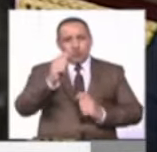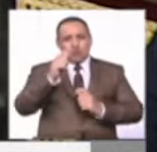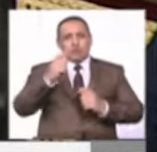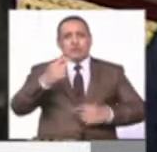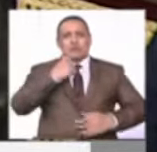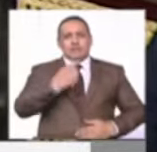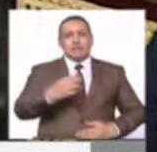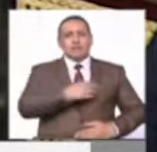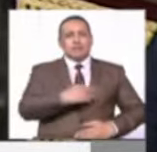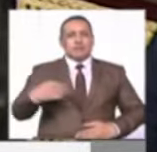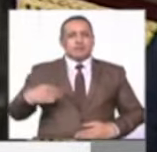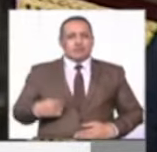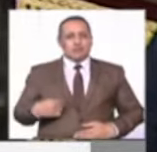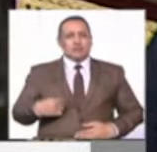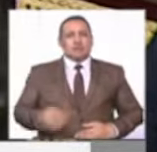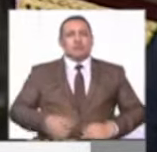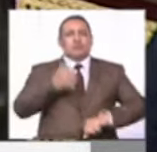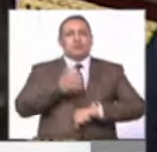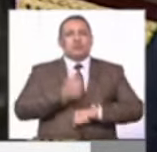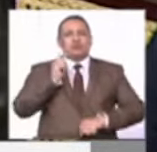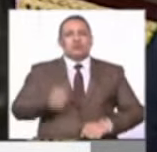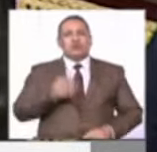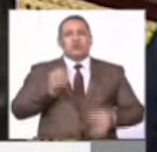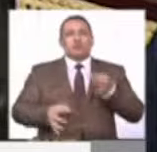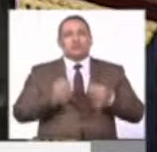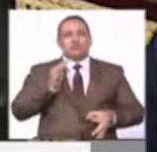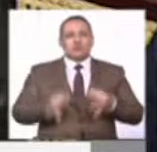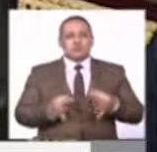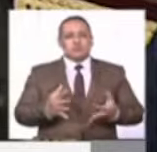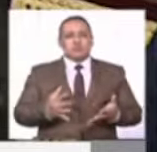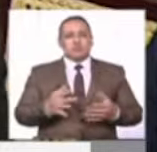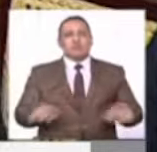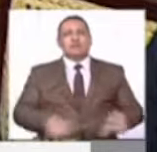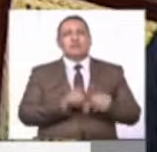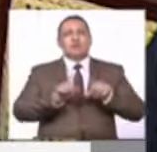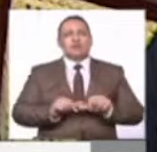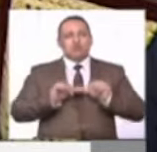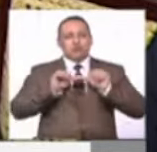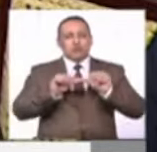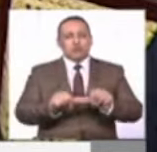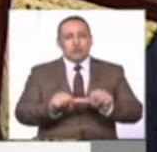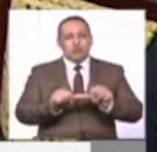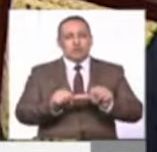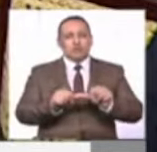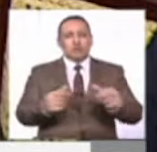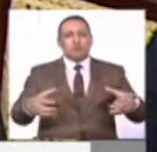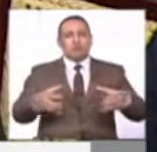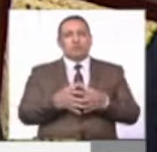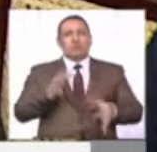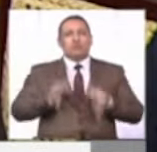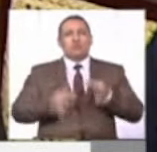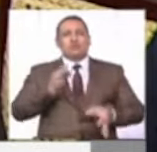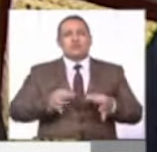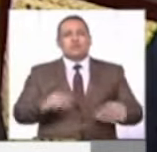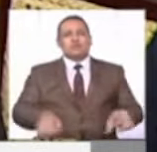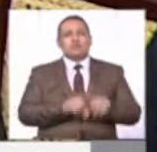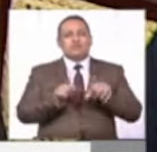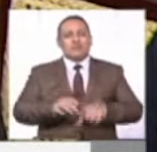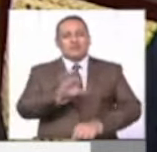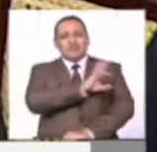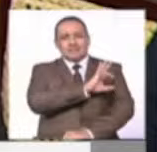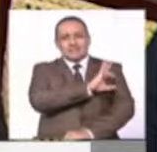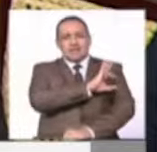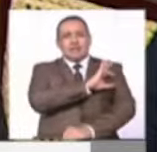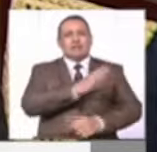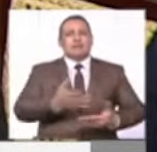ministra estado en la cartera de Justicia he seguido la carrera judicial y también he sido